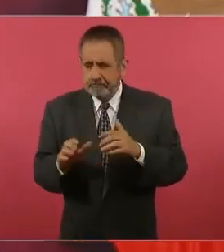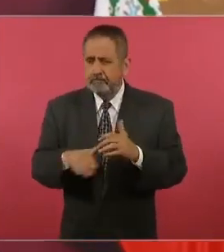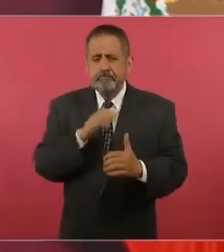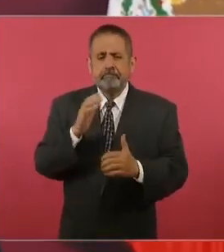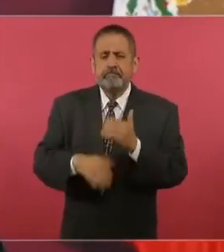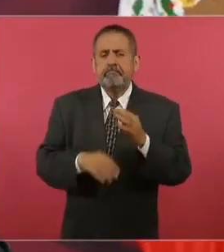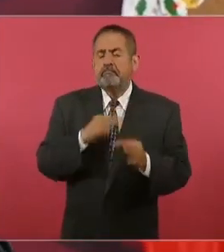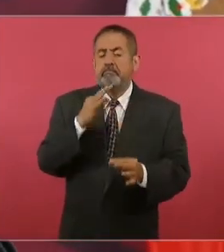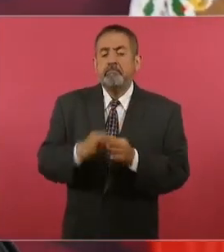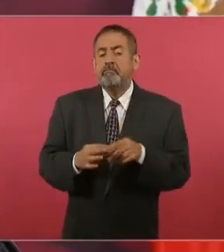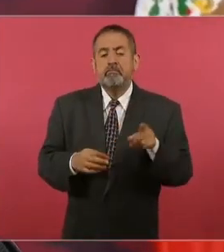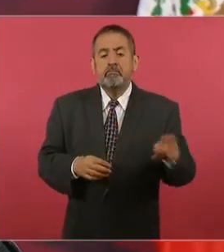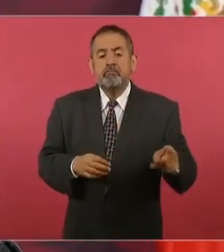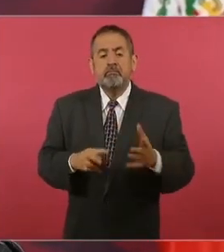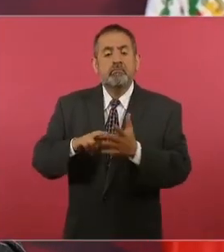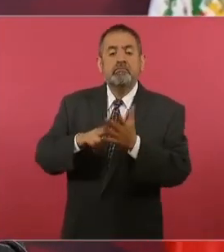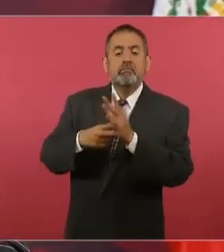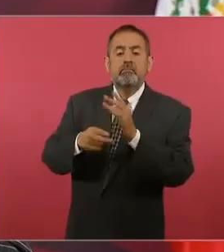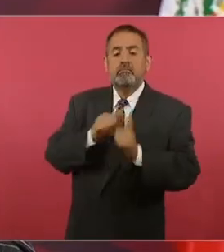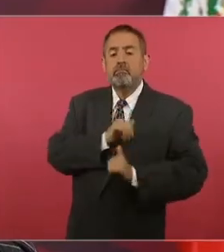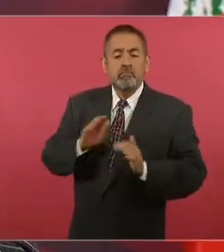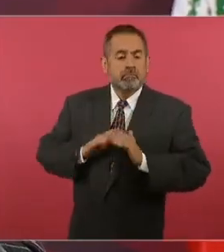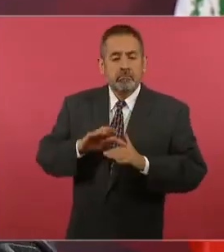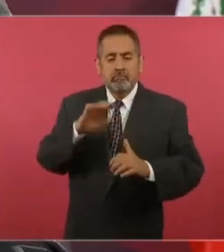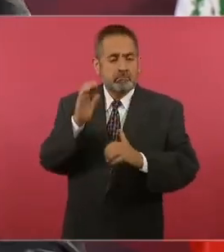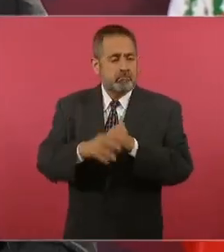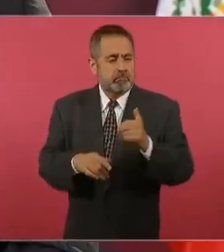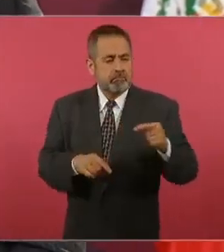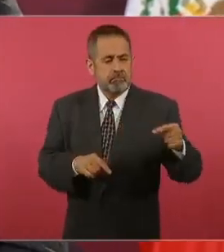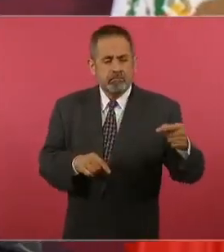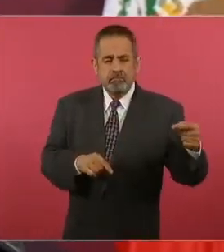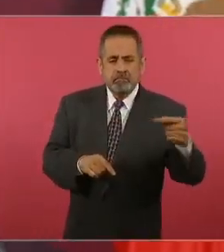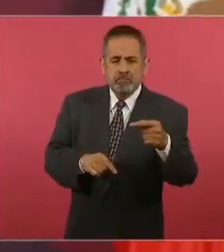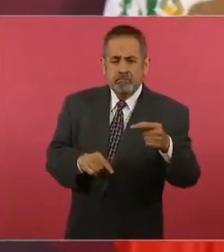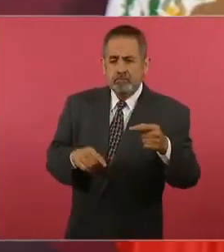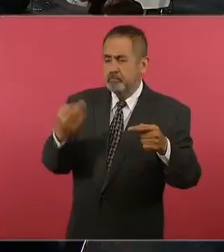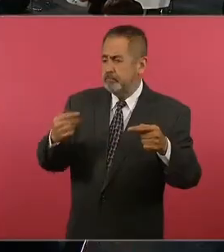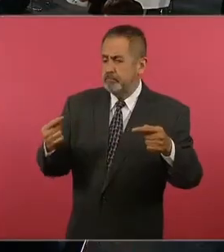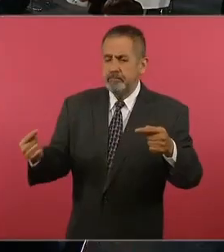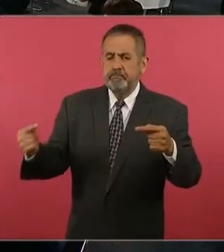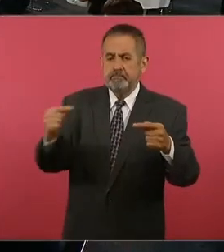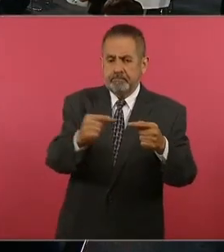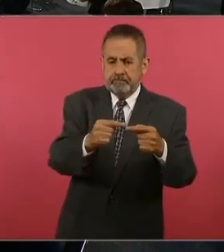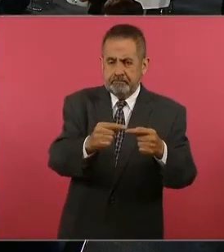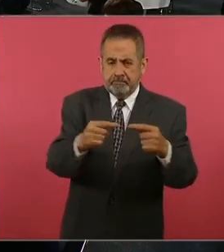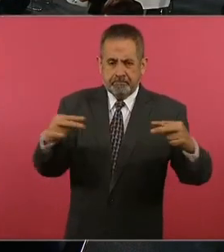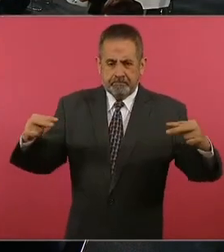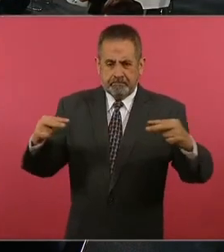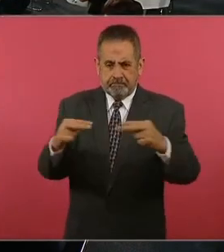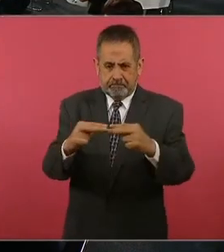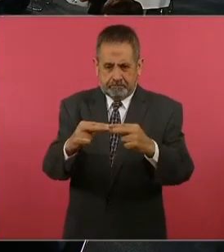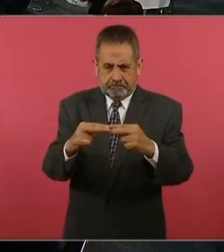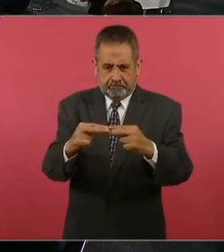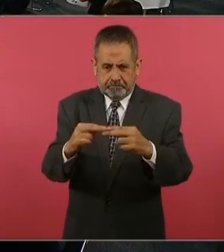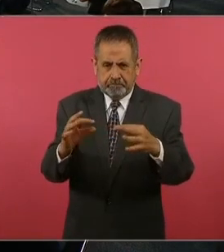concluido los ingenieros militares, son 8 kilómetros. Ya